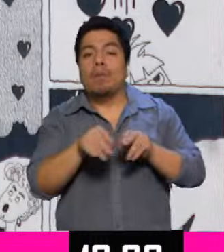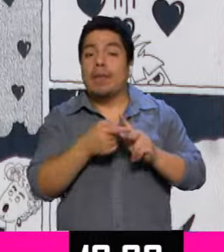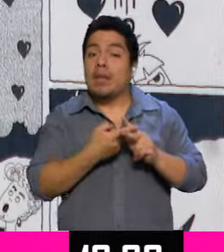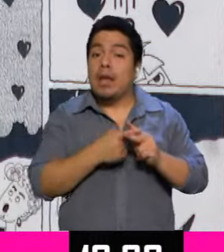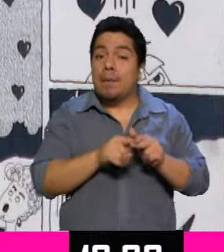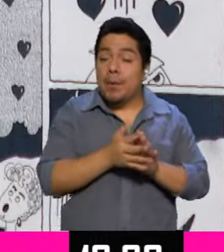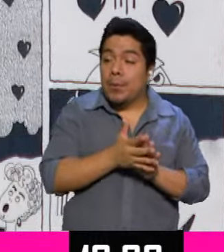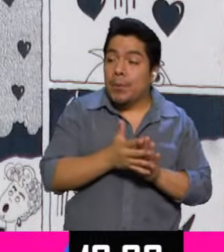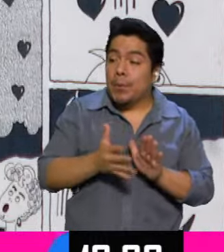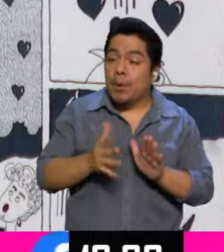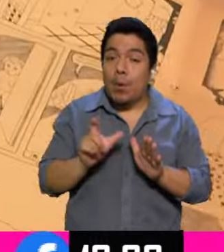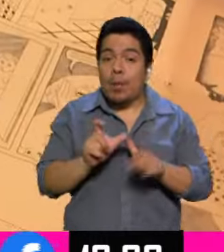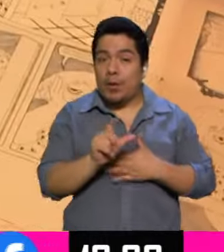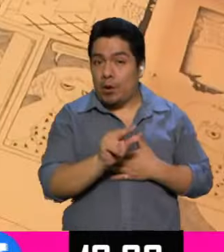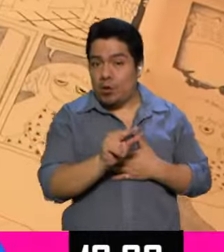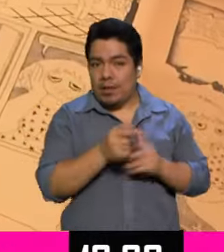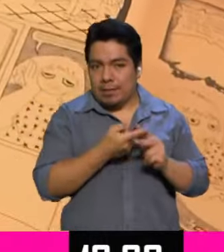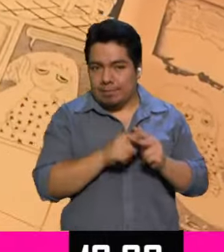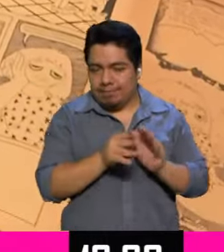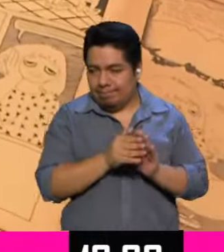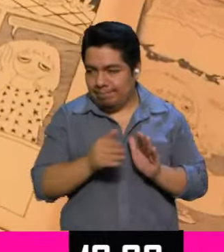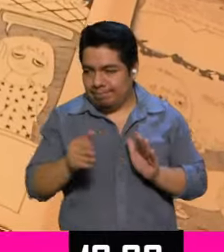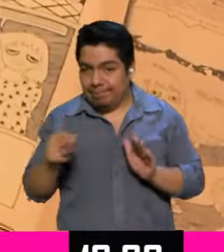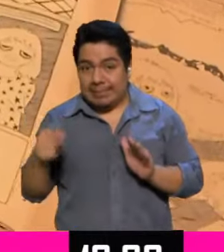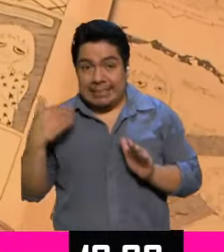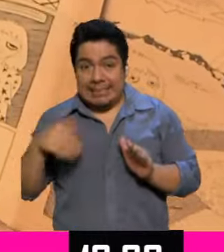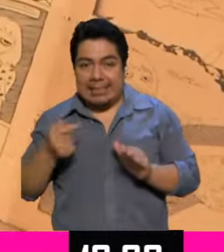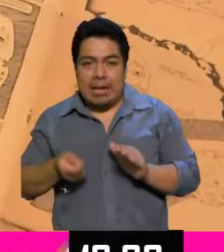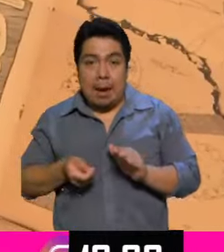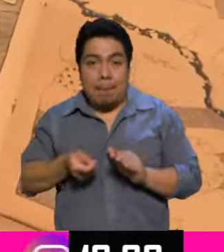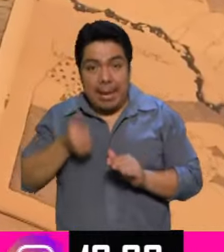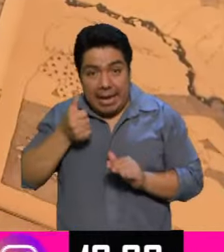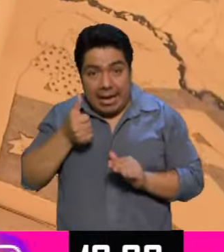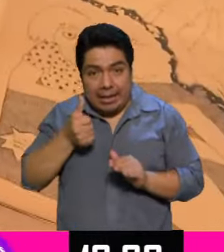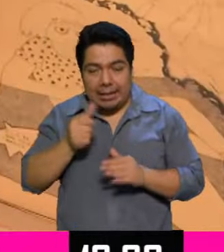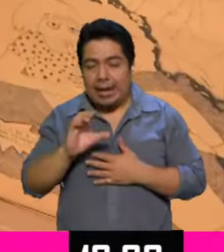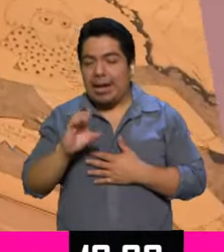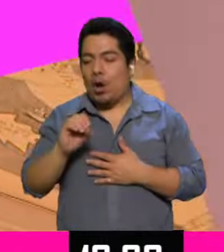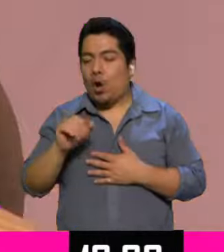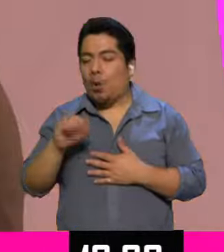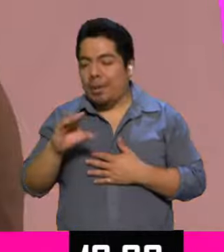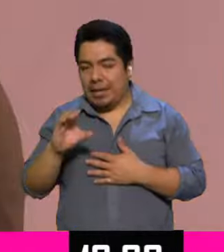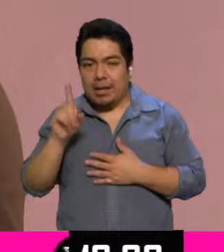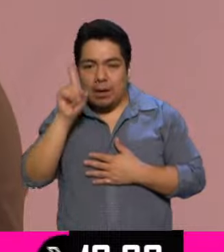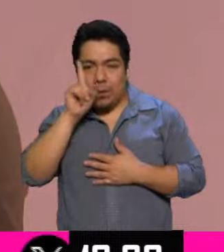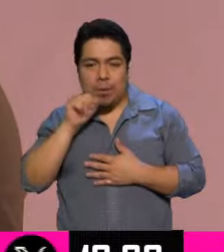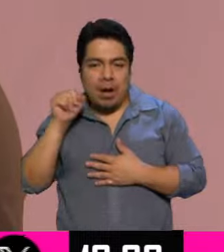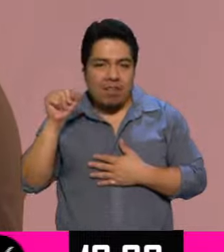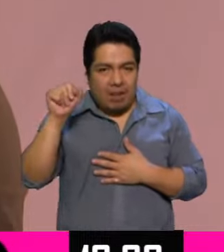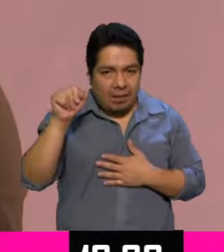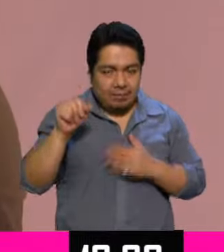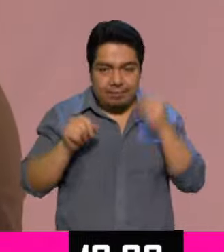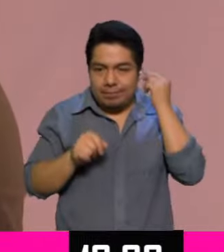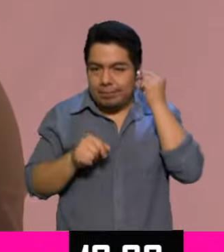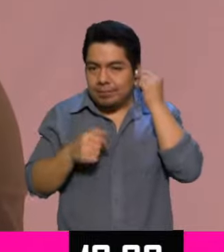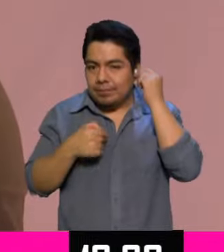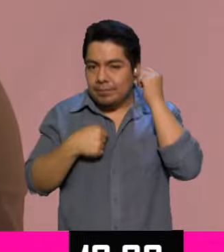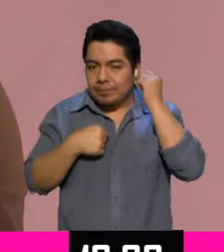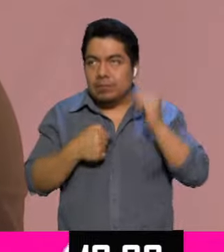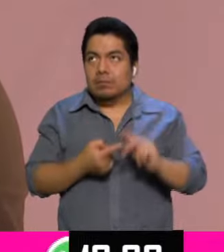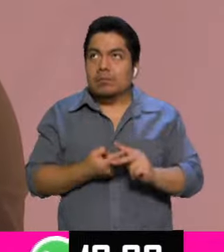inicios en los años 80s de la considerada pionera en el cómic feminista. Empecé a hacer